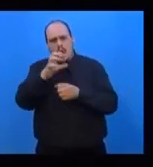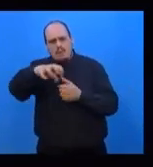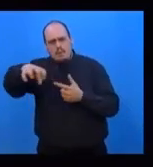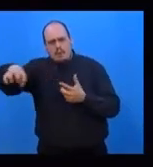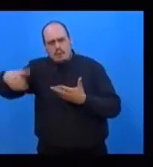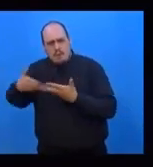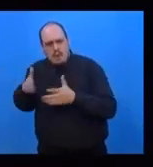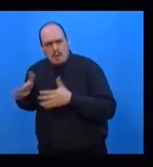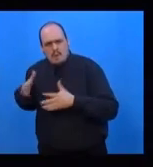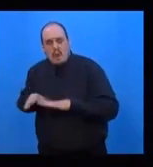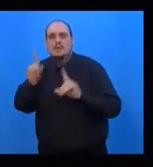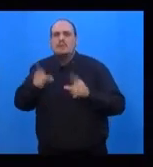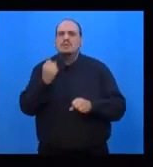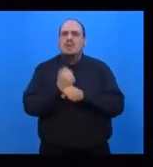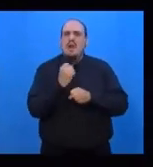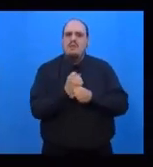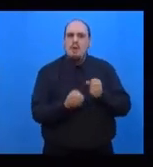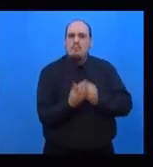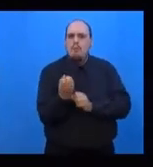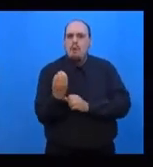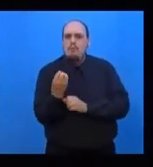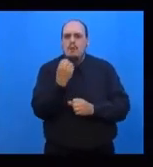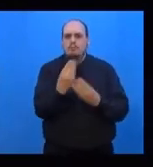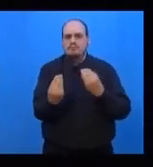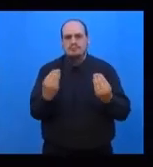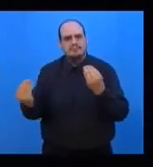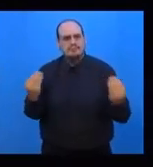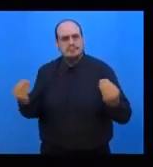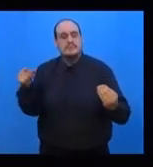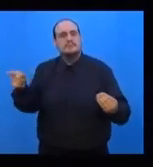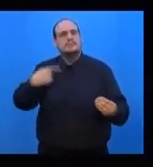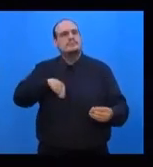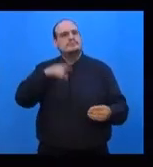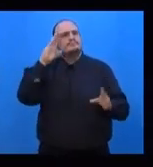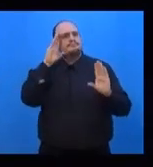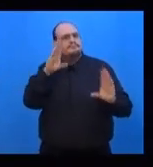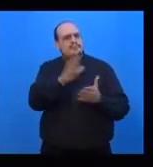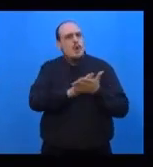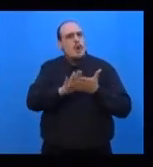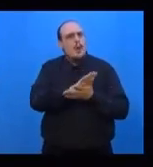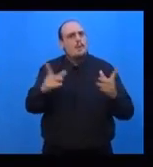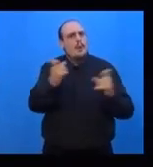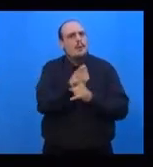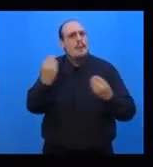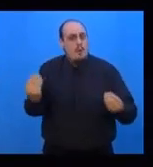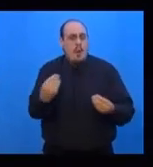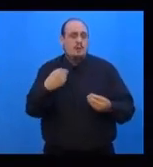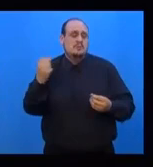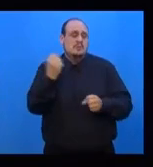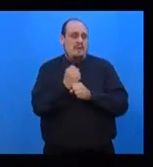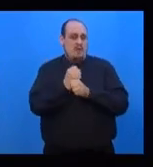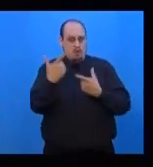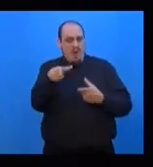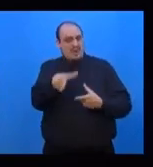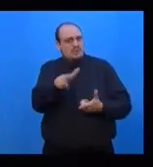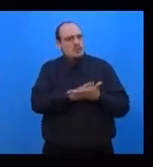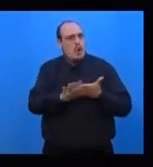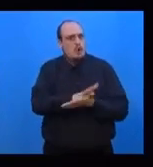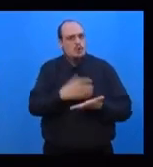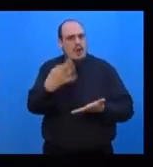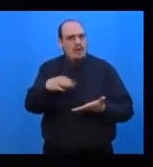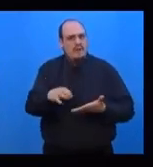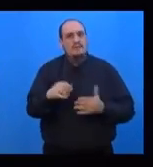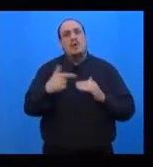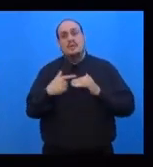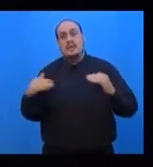resolver los problemas de fondo como la desocupación hay que ir a fondo con para terminar con la desigualdad y si